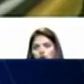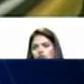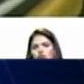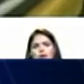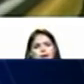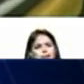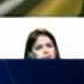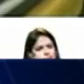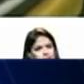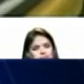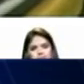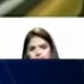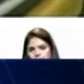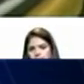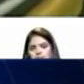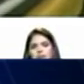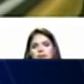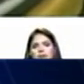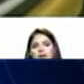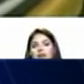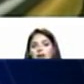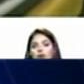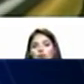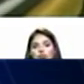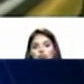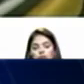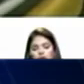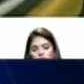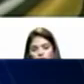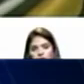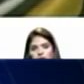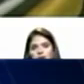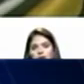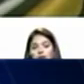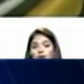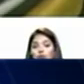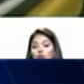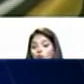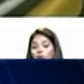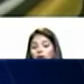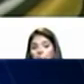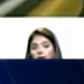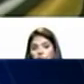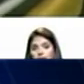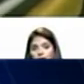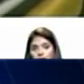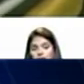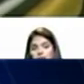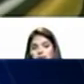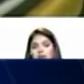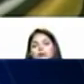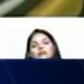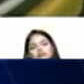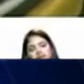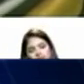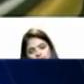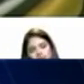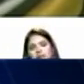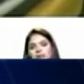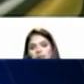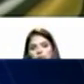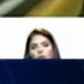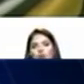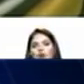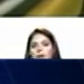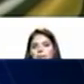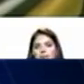ponerme a disposición del Poder Constituyente originario. Así que esta tarde daremos la bienvenida y recibiremos